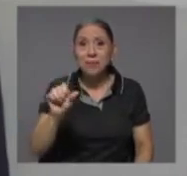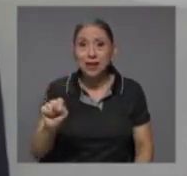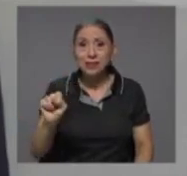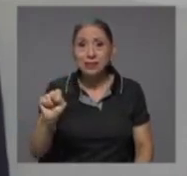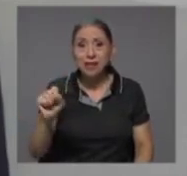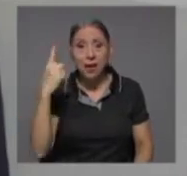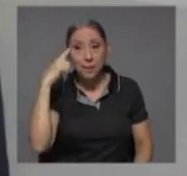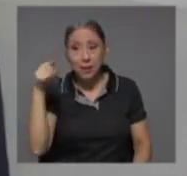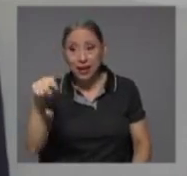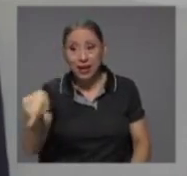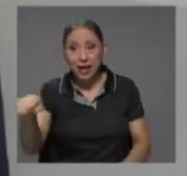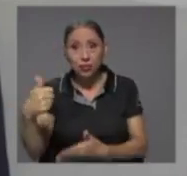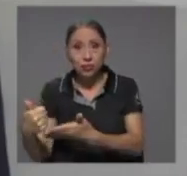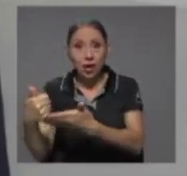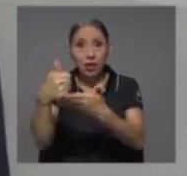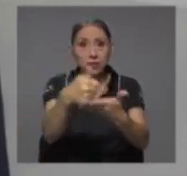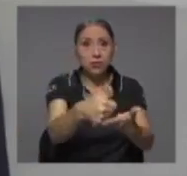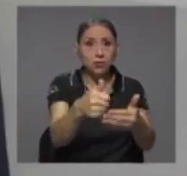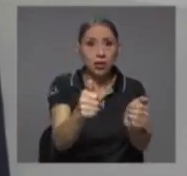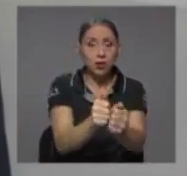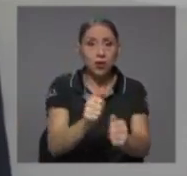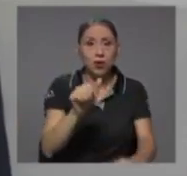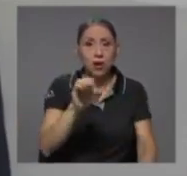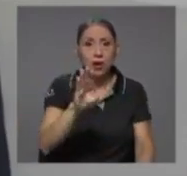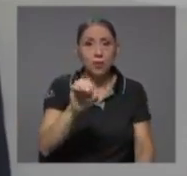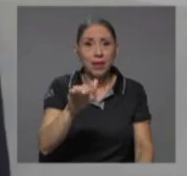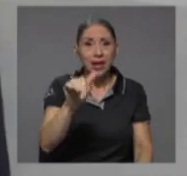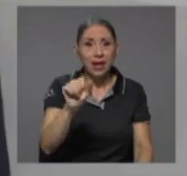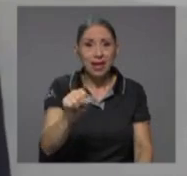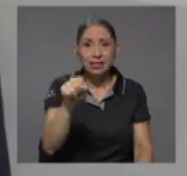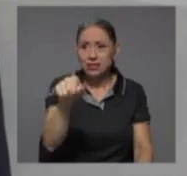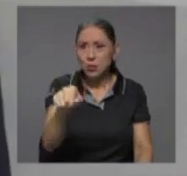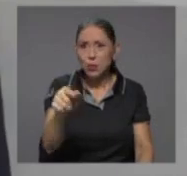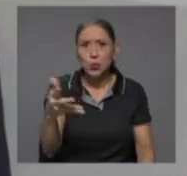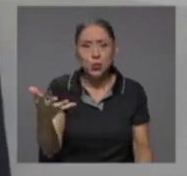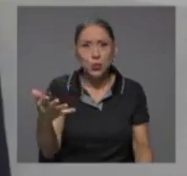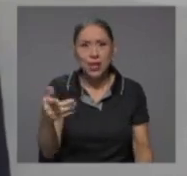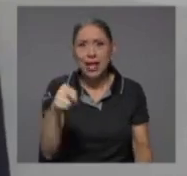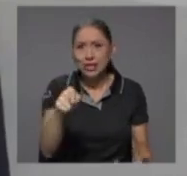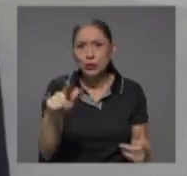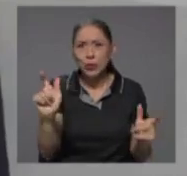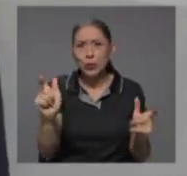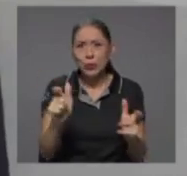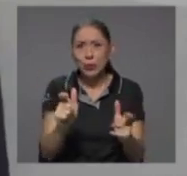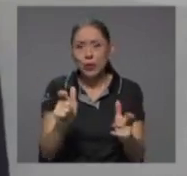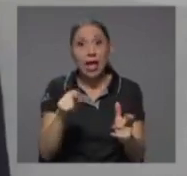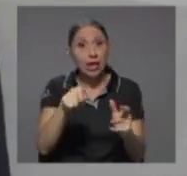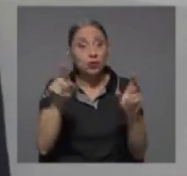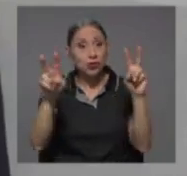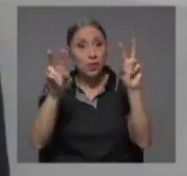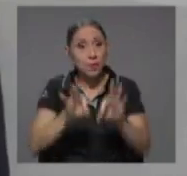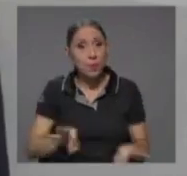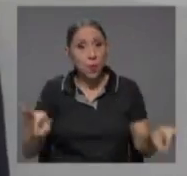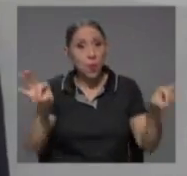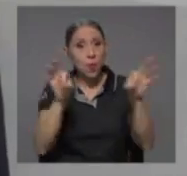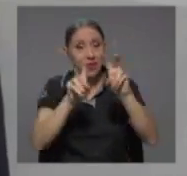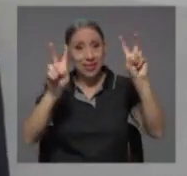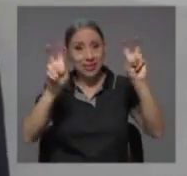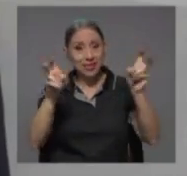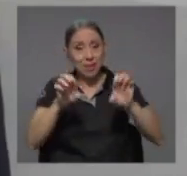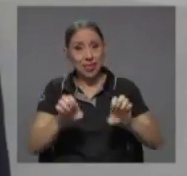¿verdad? Esta parte es relevante, el tema de la educación. Entonces aquí tiene que haber como